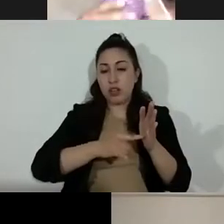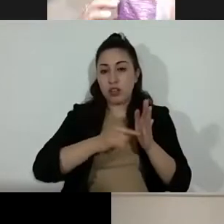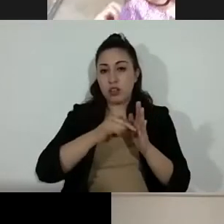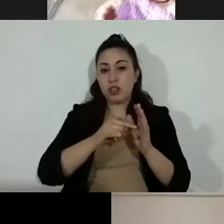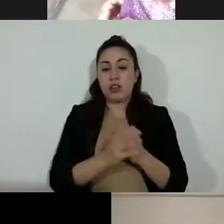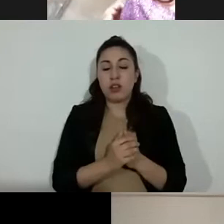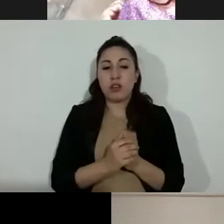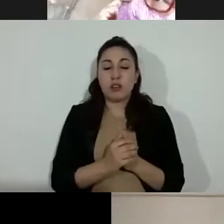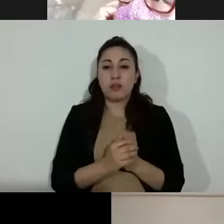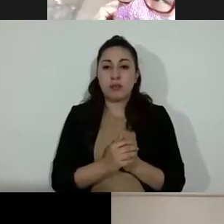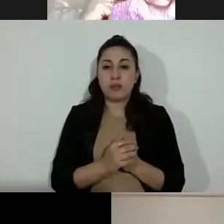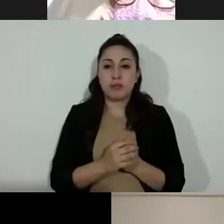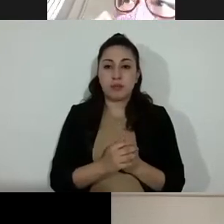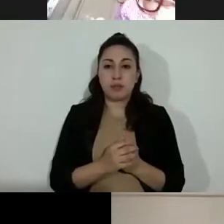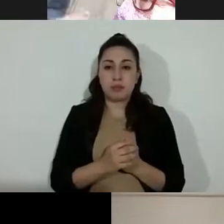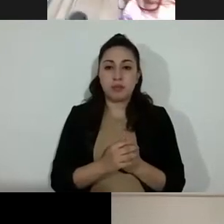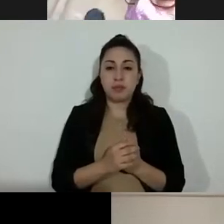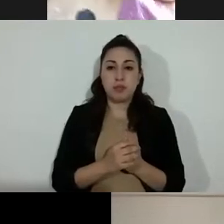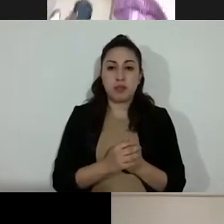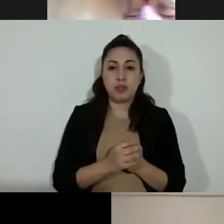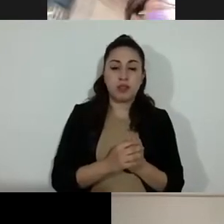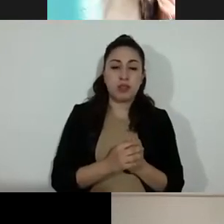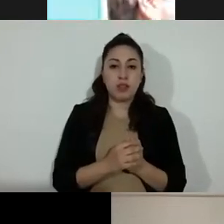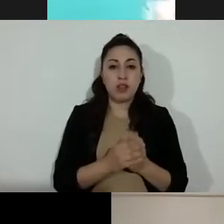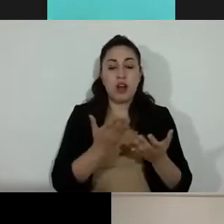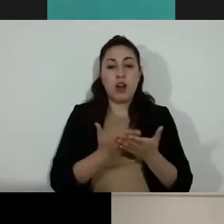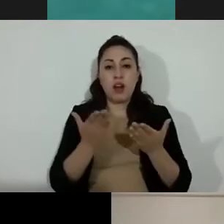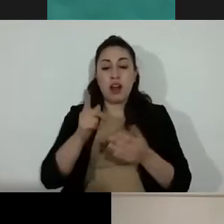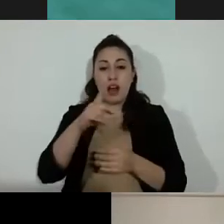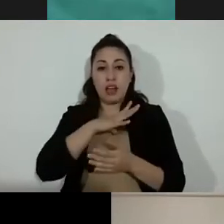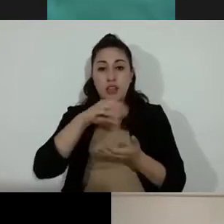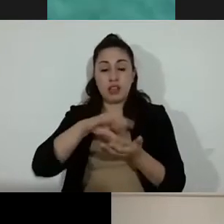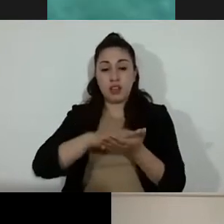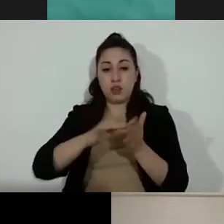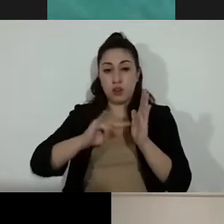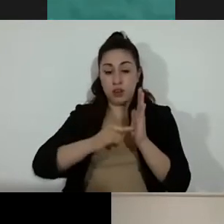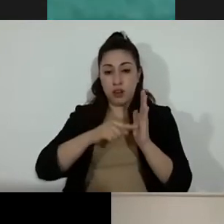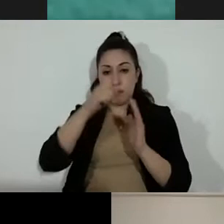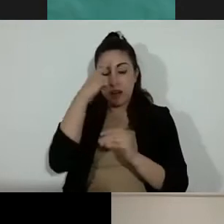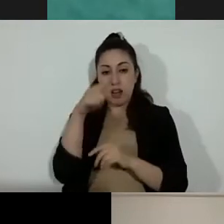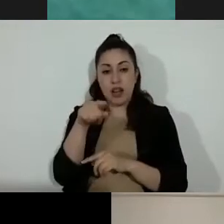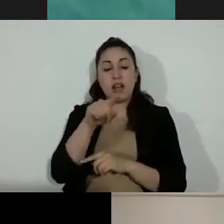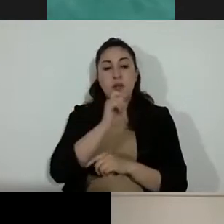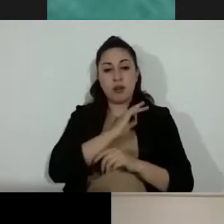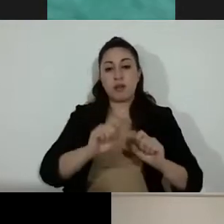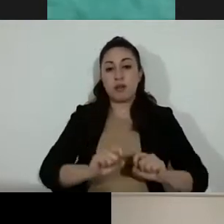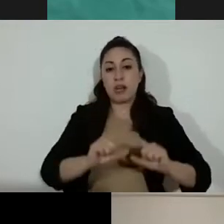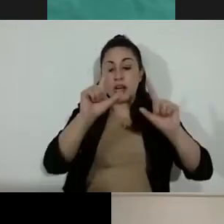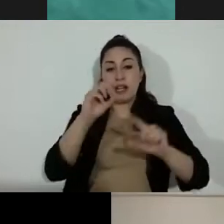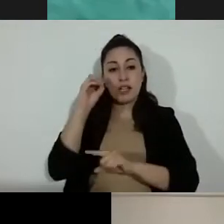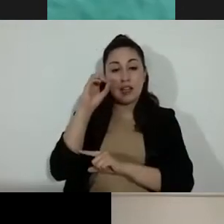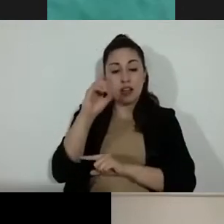tiempos, los del turno matutino, para poder transmitir a través de los canales de comunicación que para ello existen. Y quisiera hacer